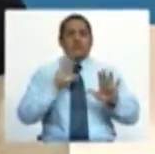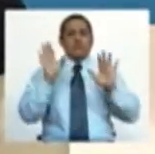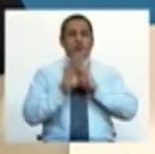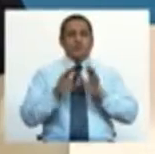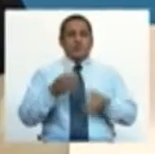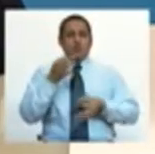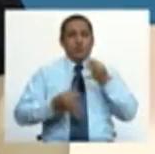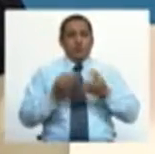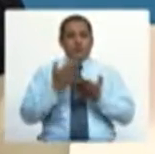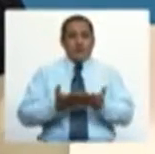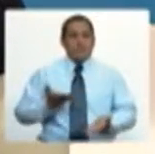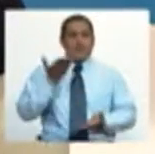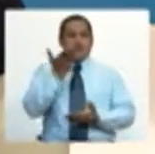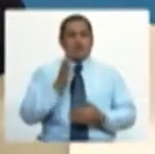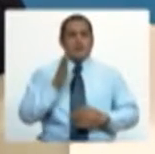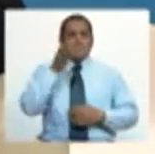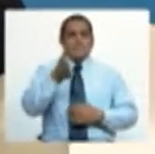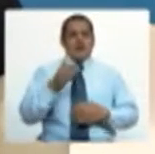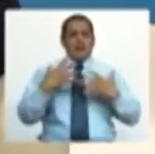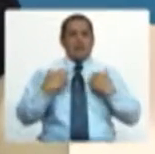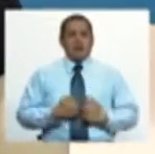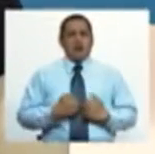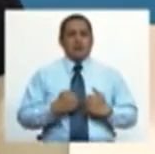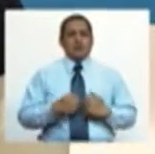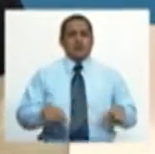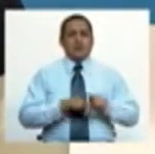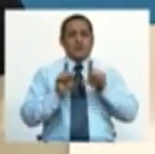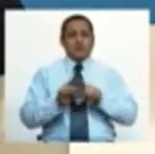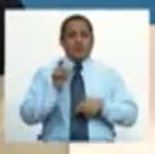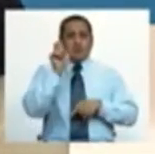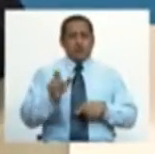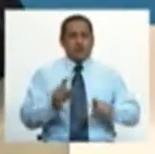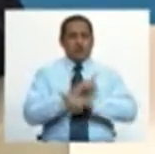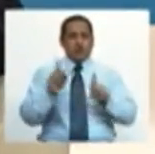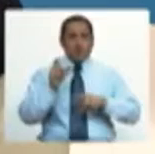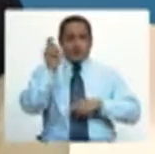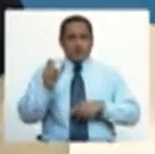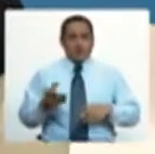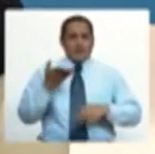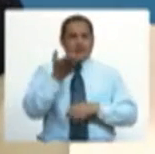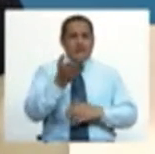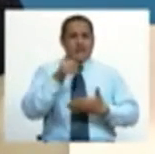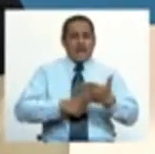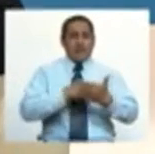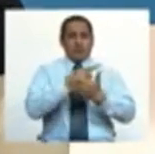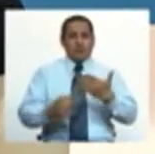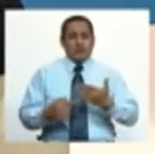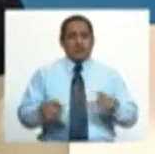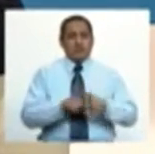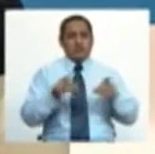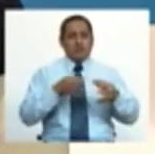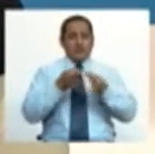de que en la audiencia de apelación haya asistido el abogado del impugnante y no el impugnante, y la sala, sobre la base de